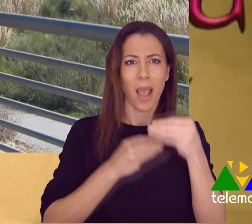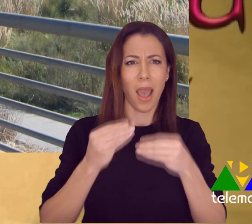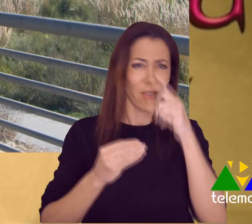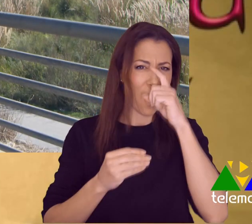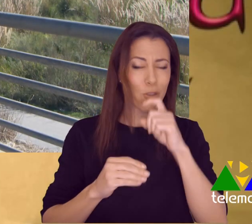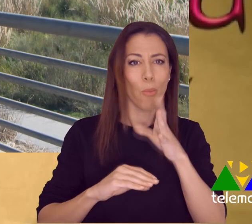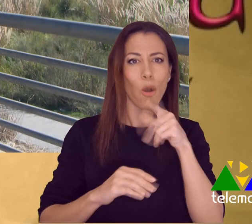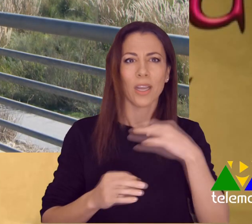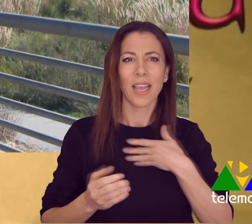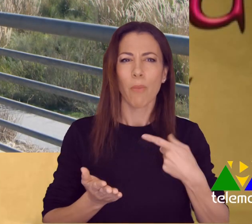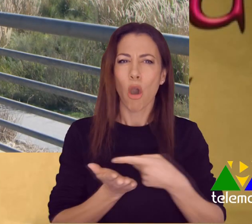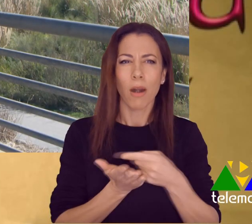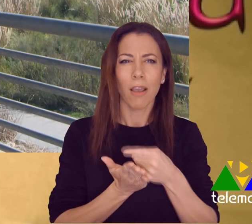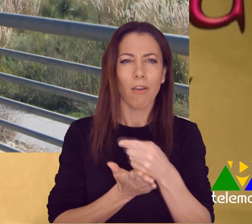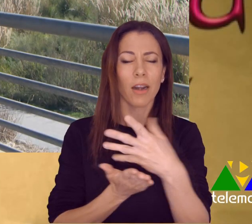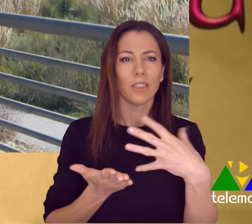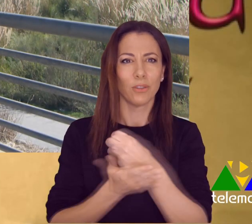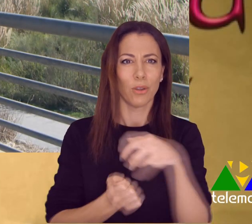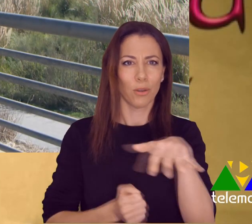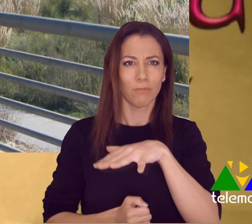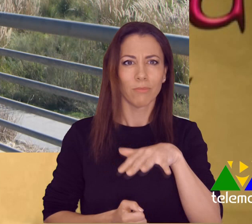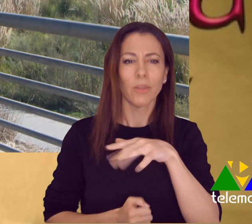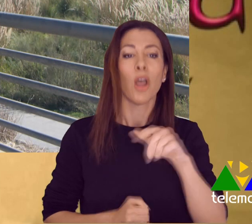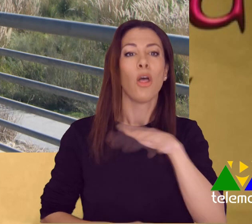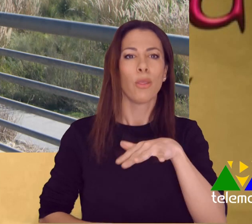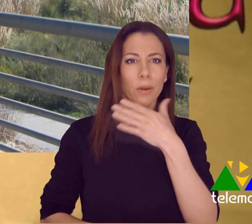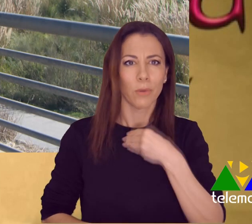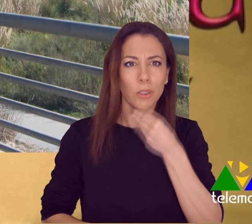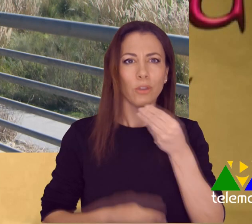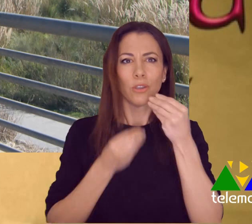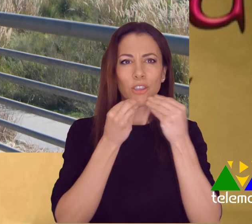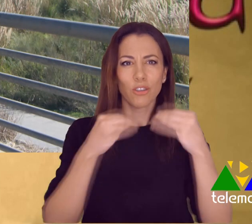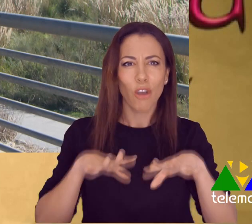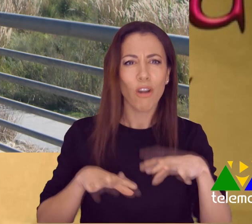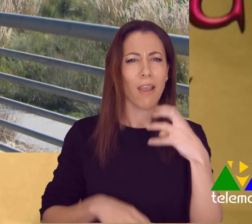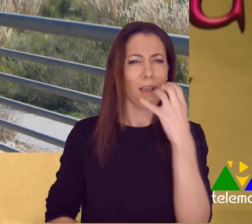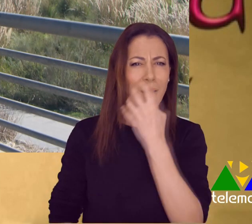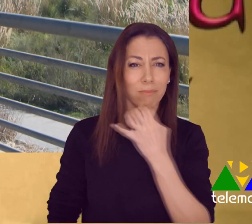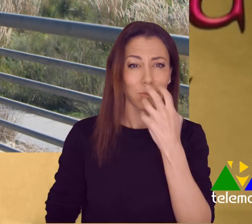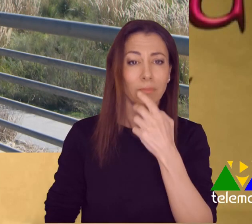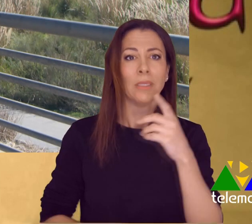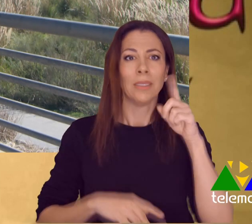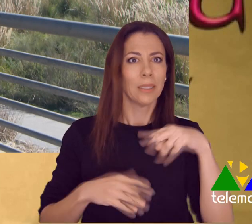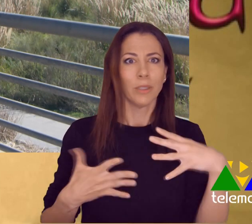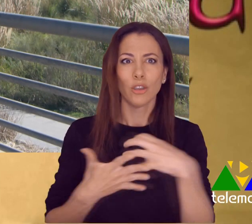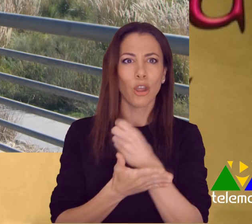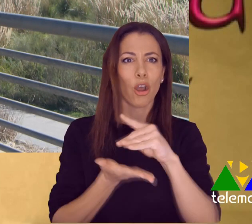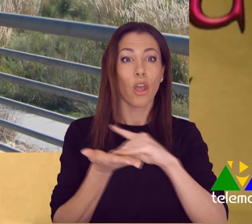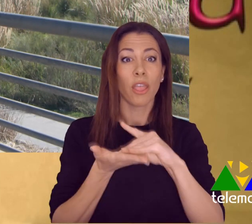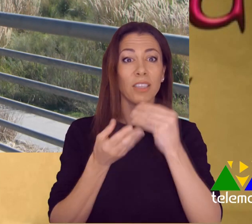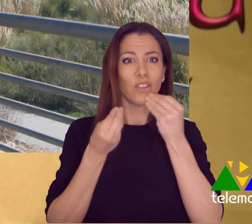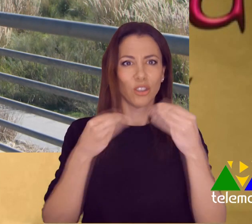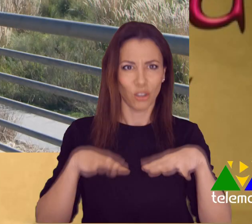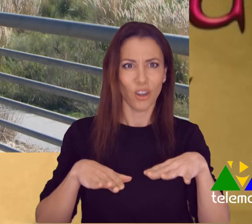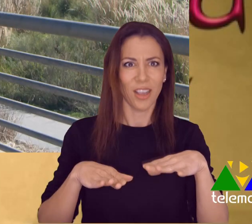años, recorriendo todo nuestro municipio, los lugares emblemáticos, la historia, las leyendas y por supuesto todos esos datos históricos